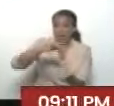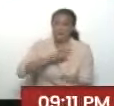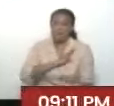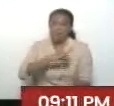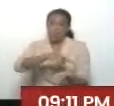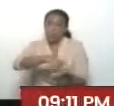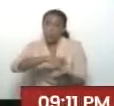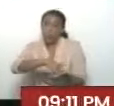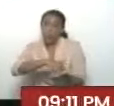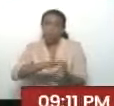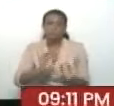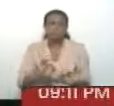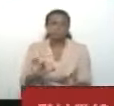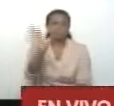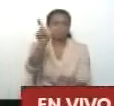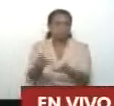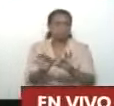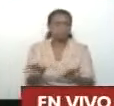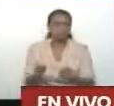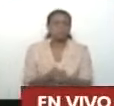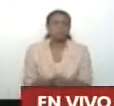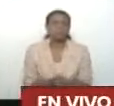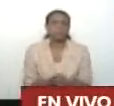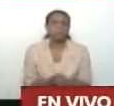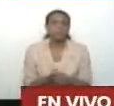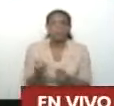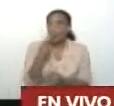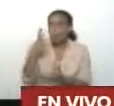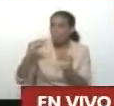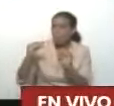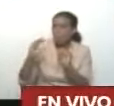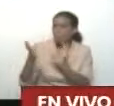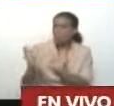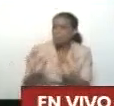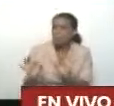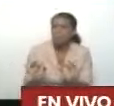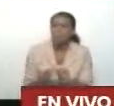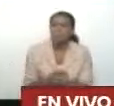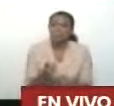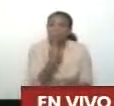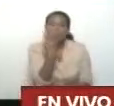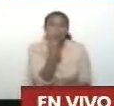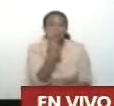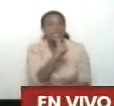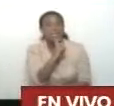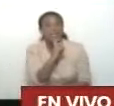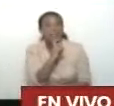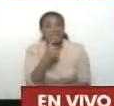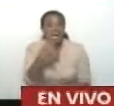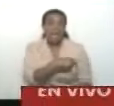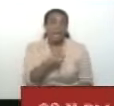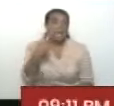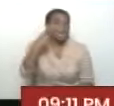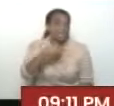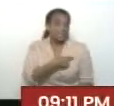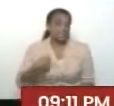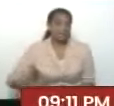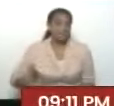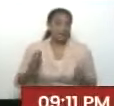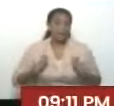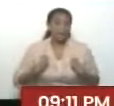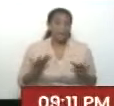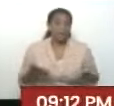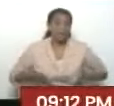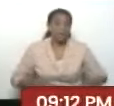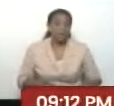Martha Graham, muy prestigioso. Y seguimos hablando y me dice, lo único inconveniente que es china la bailarina. Digo, pero si eso es